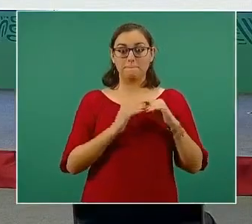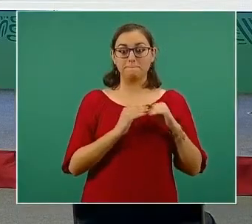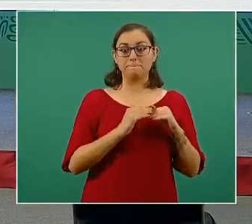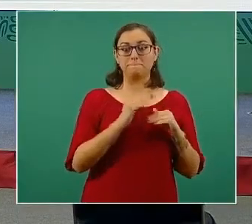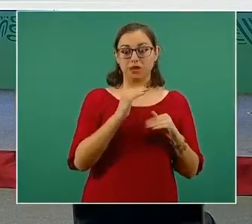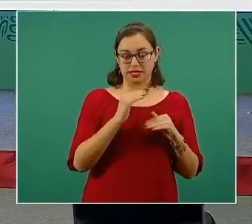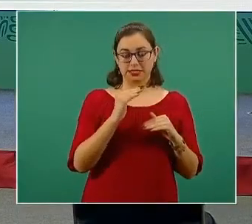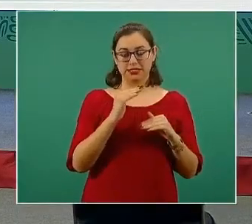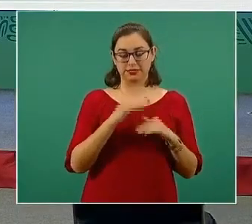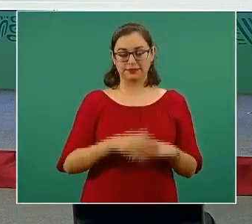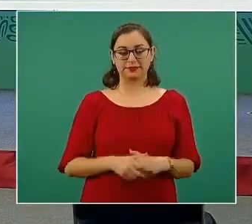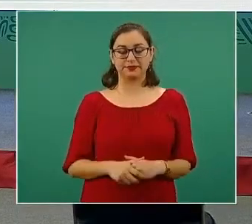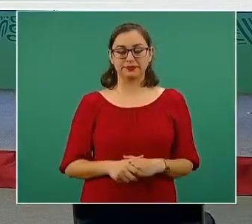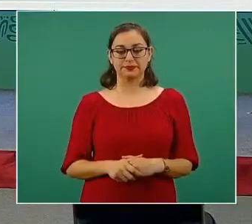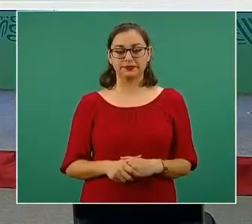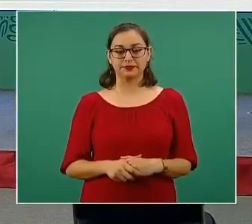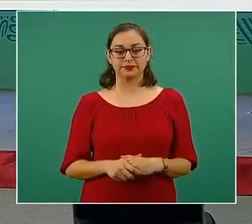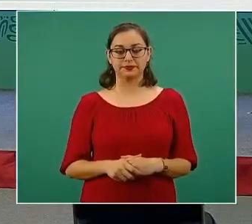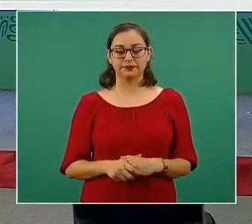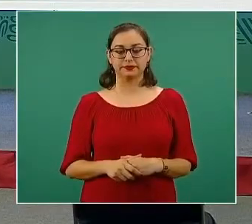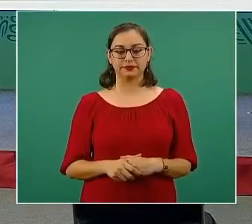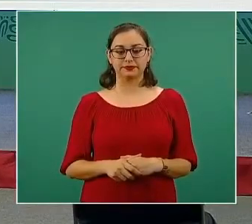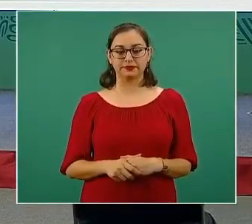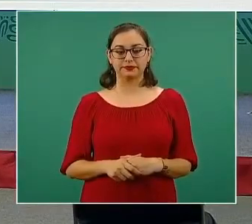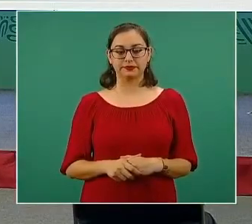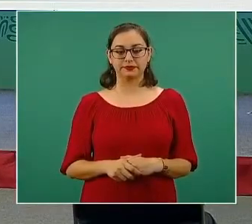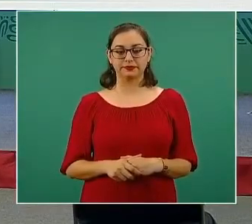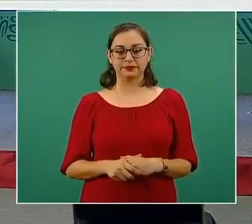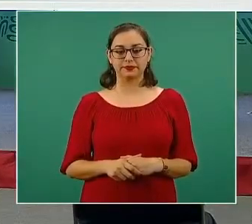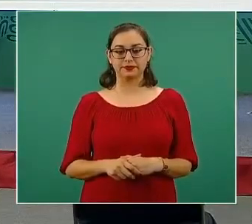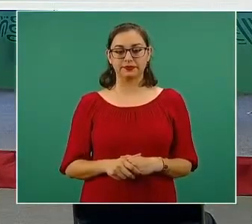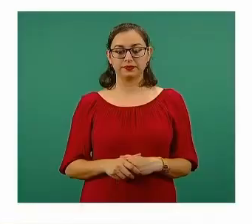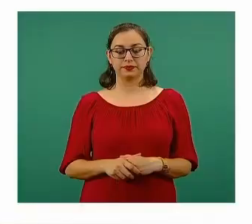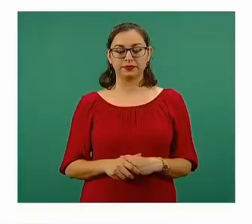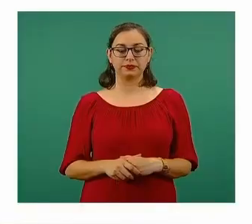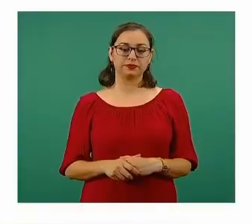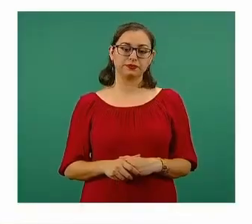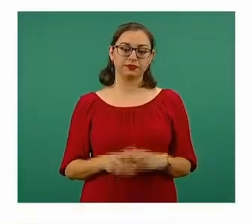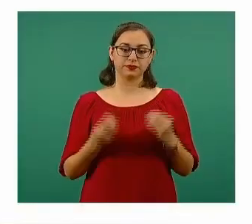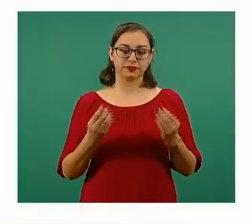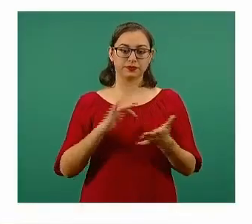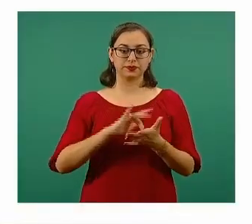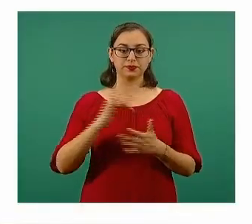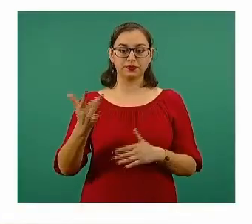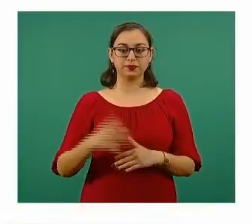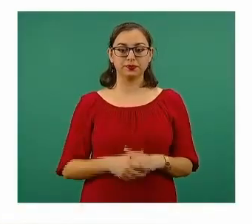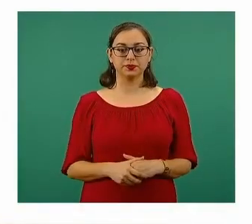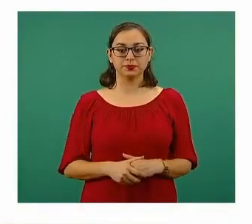el registro de hospitalizaciones en la red IRAG. Muchas gracias.